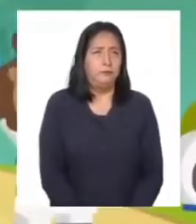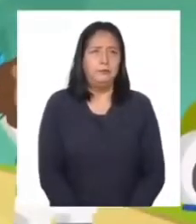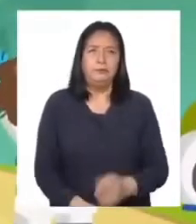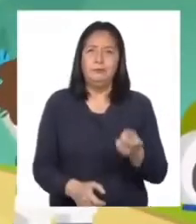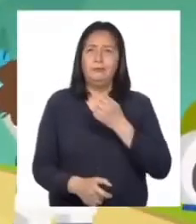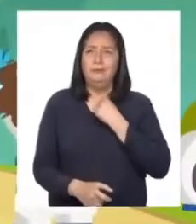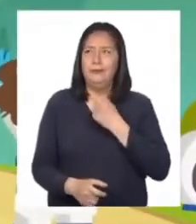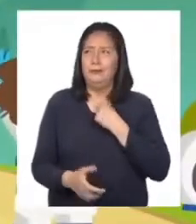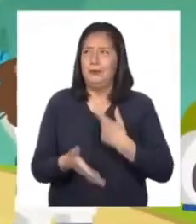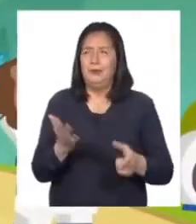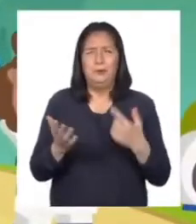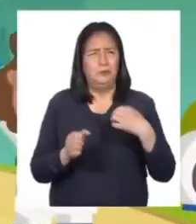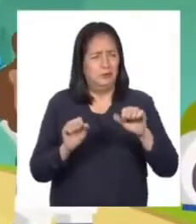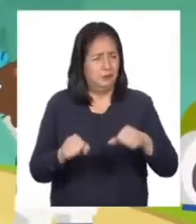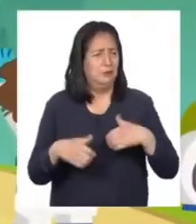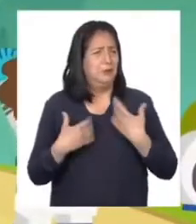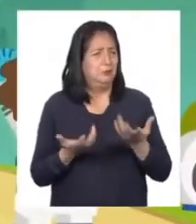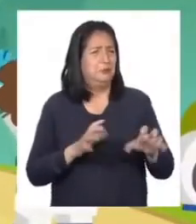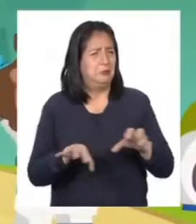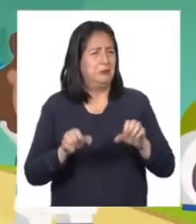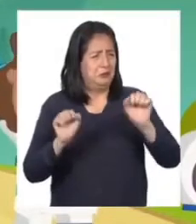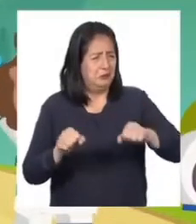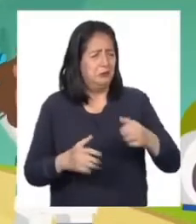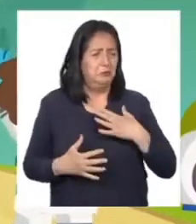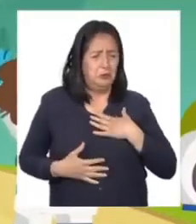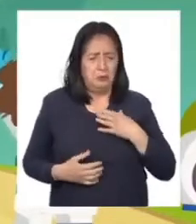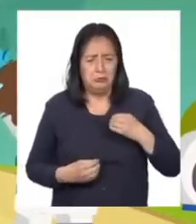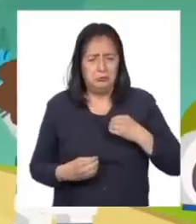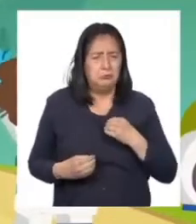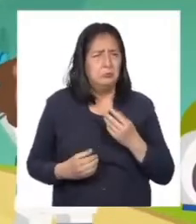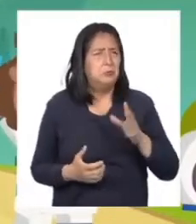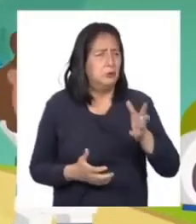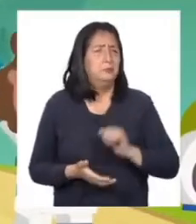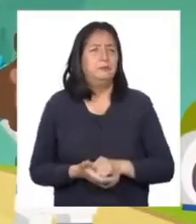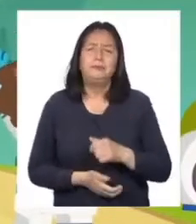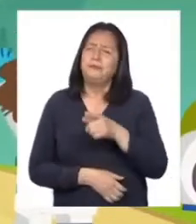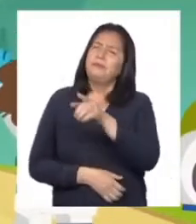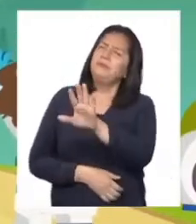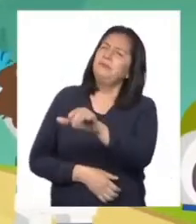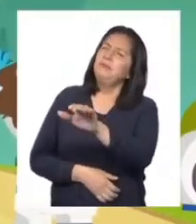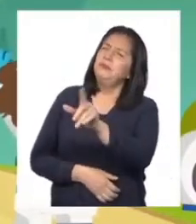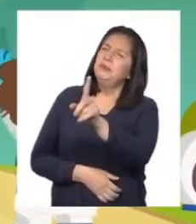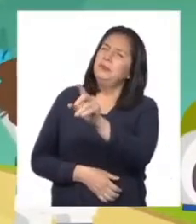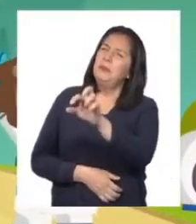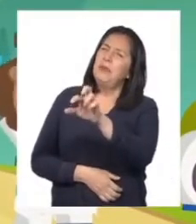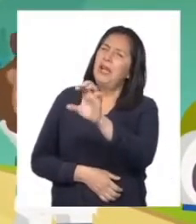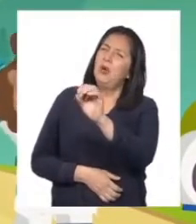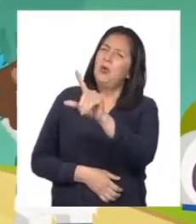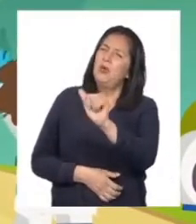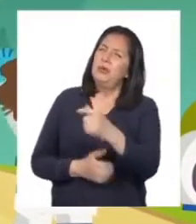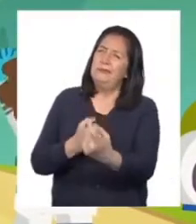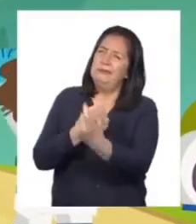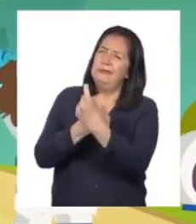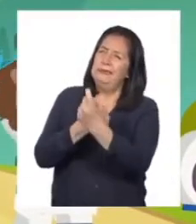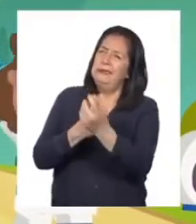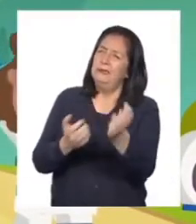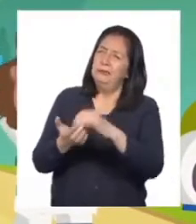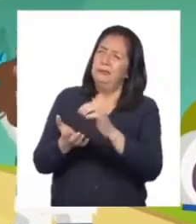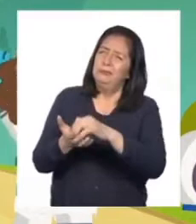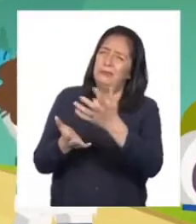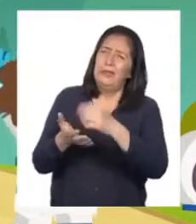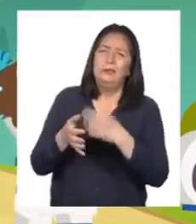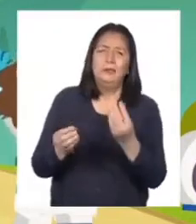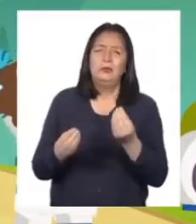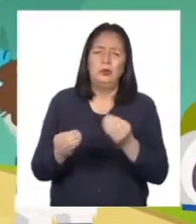Me encanta todo lo que puedo hacer con mi cuerpo en movimientos. Paola, ¿crees que puedas enseñarnos un poco más acerca de